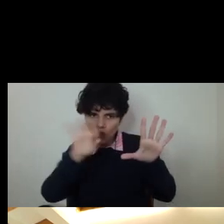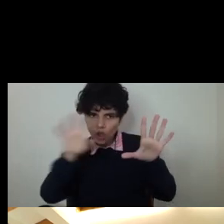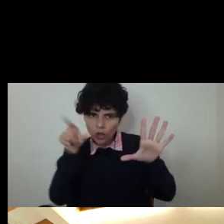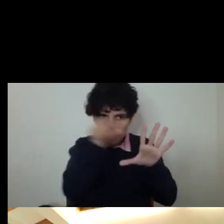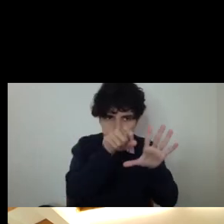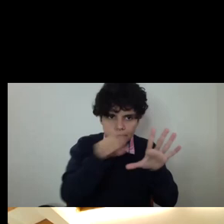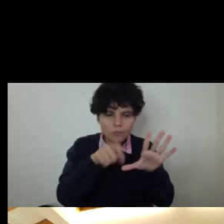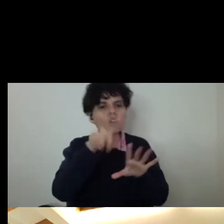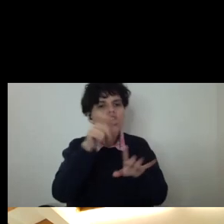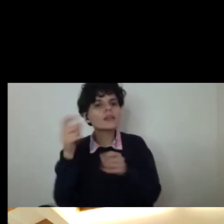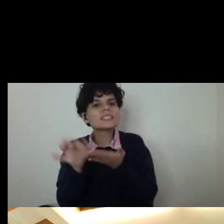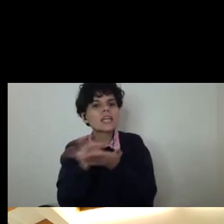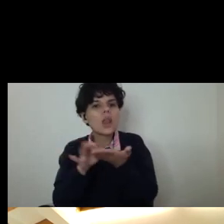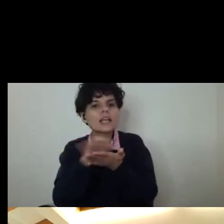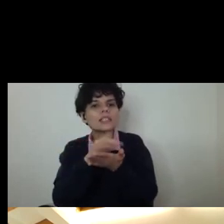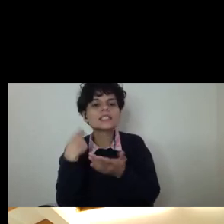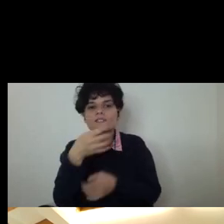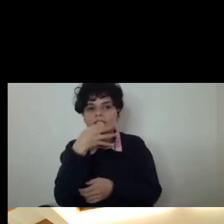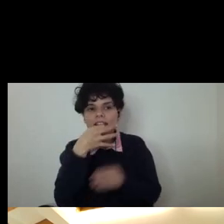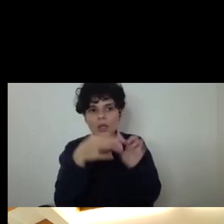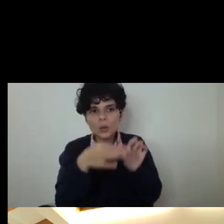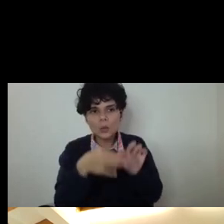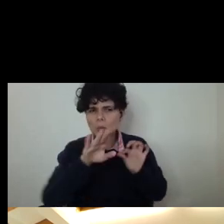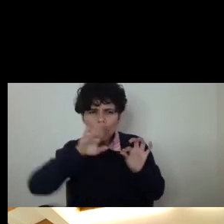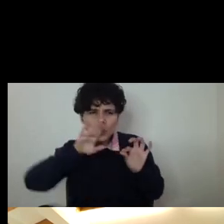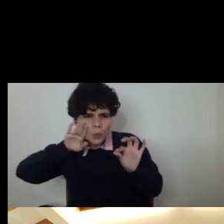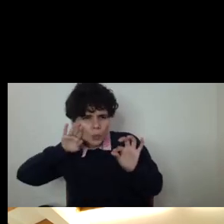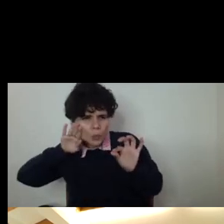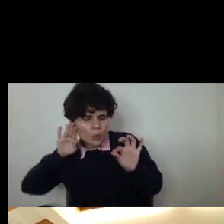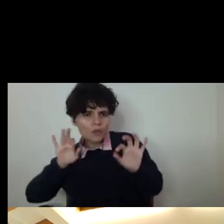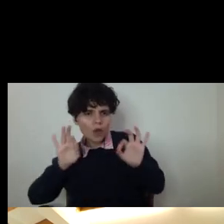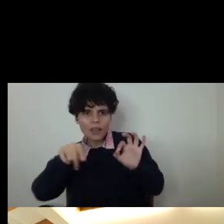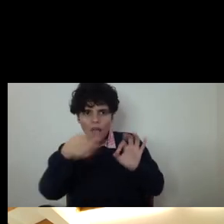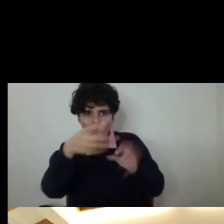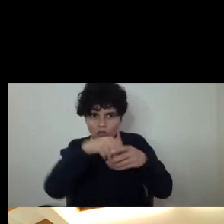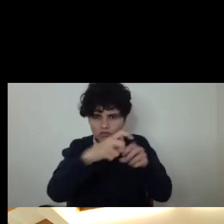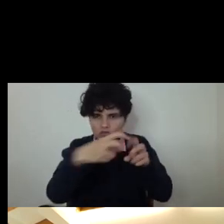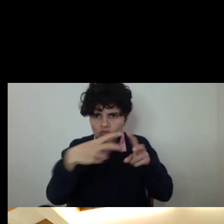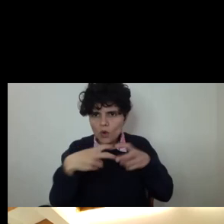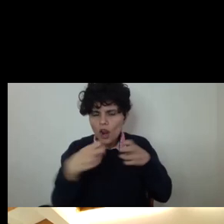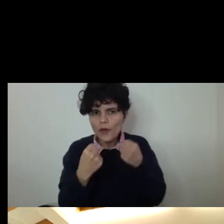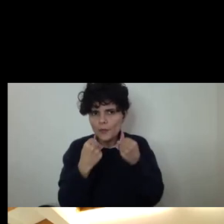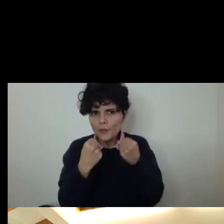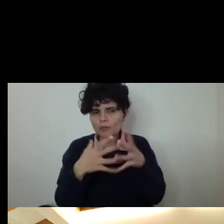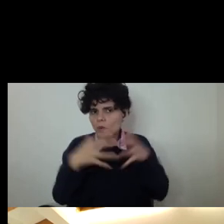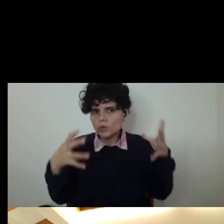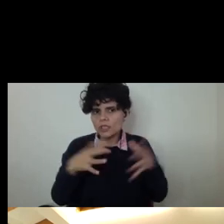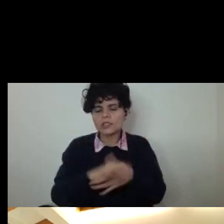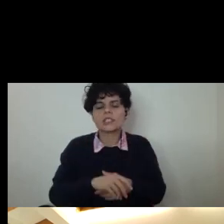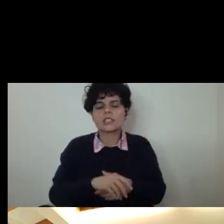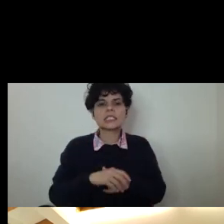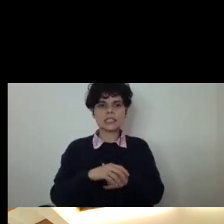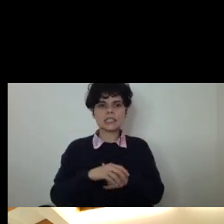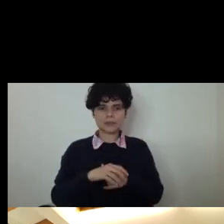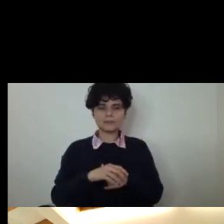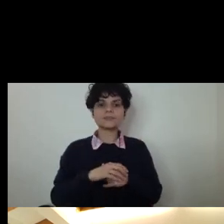células gliales en verde. Son cultivos bastante limpios, bastante enriquecidos en neuronas, y que tienen